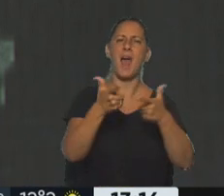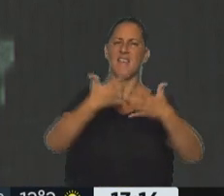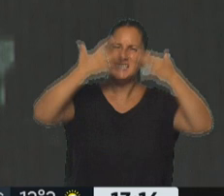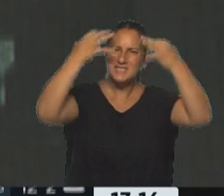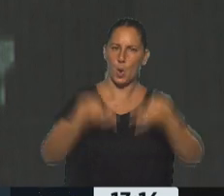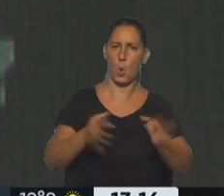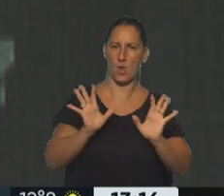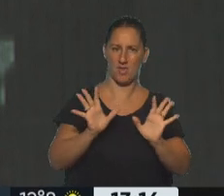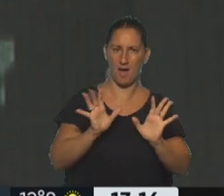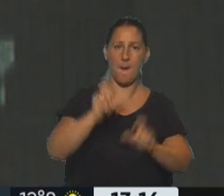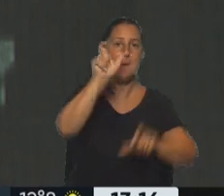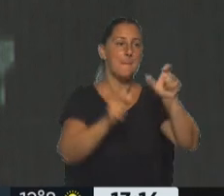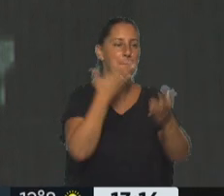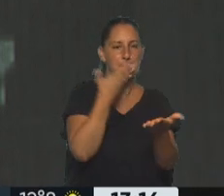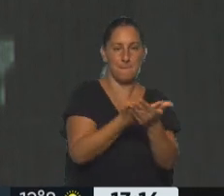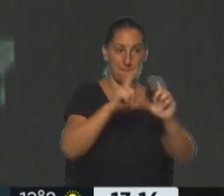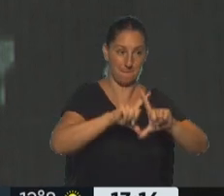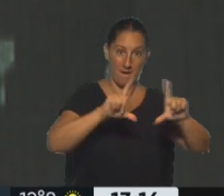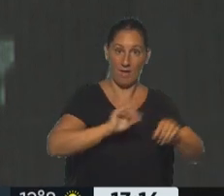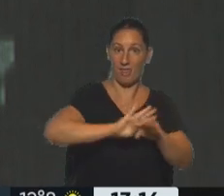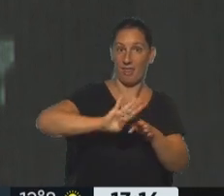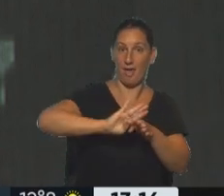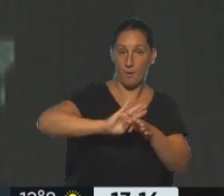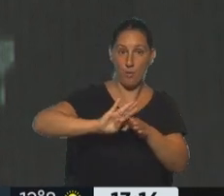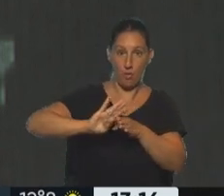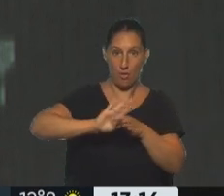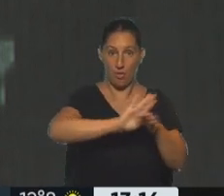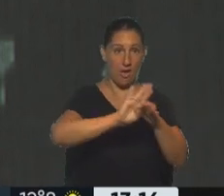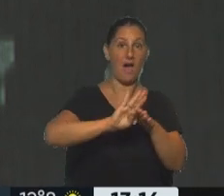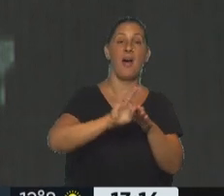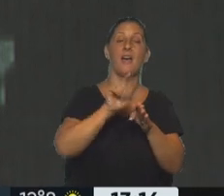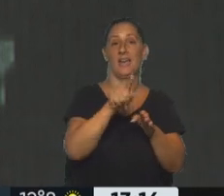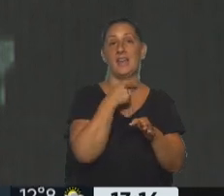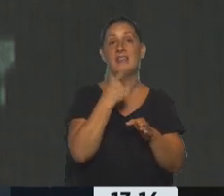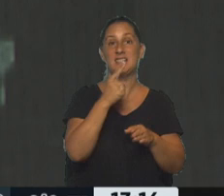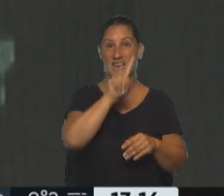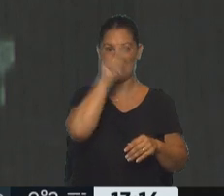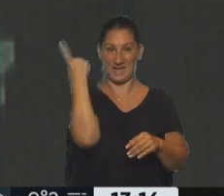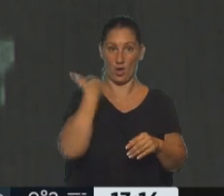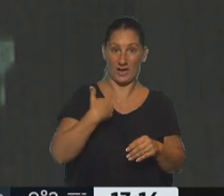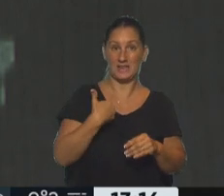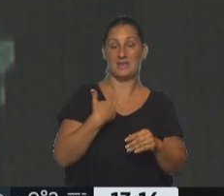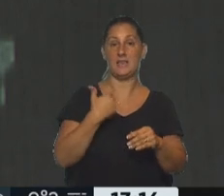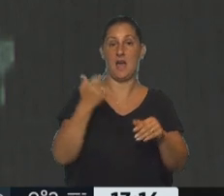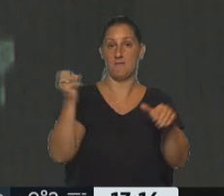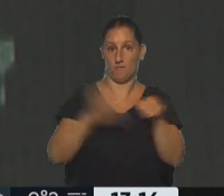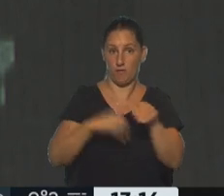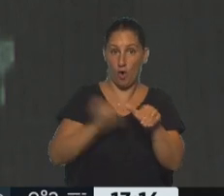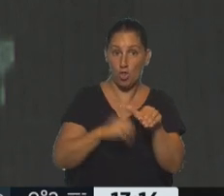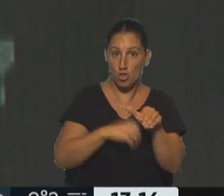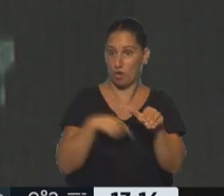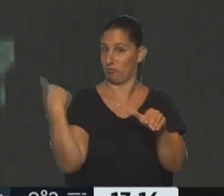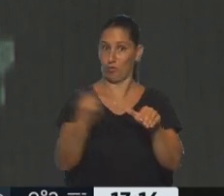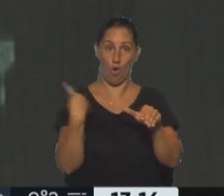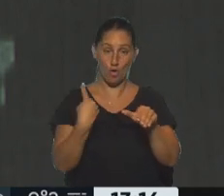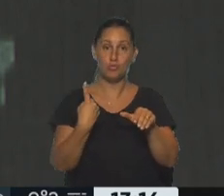a quienes tienen papeles a quienes tienen deuda que el tesoro es decir el estado argentino la caja no del estado que es de